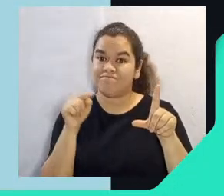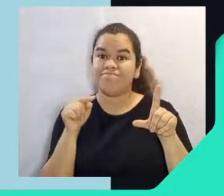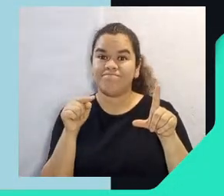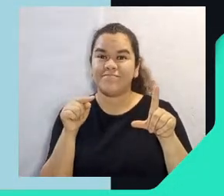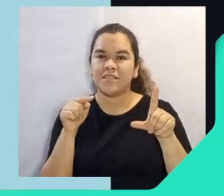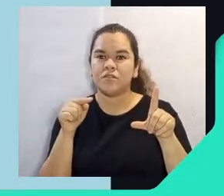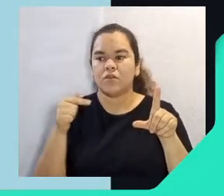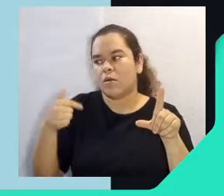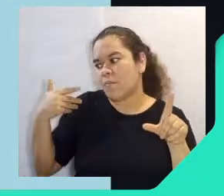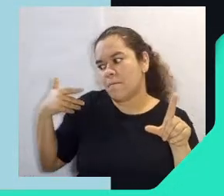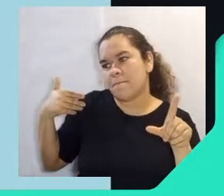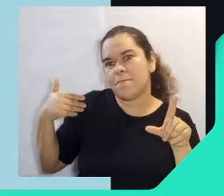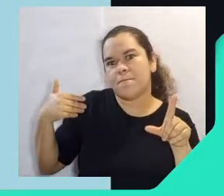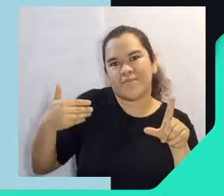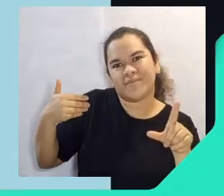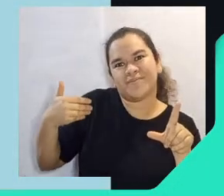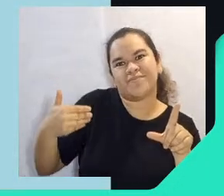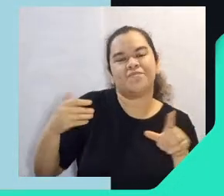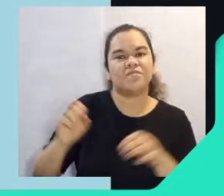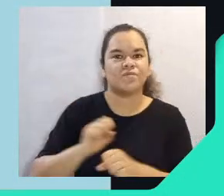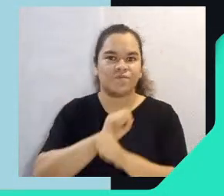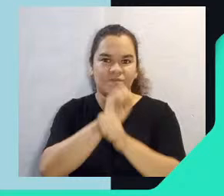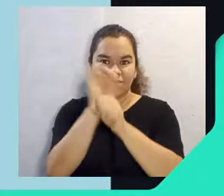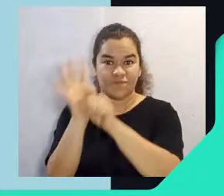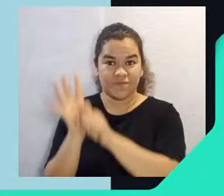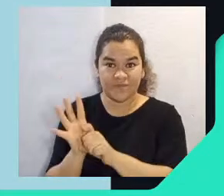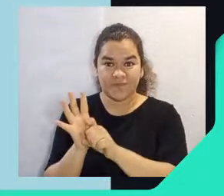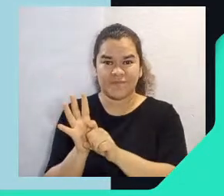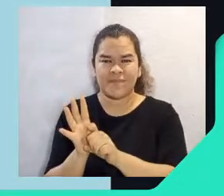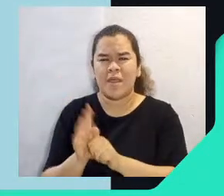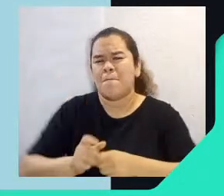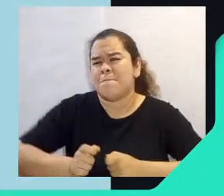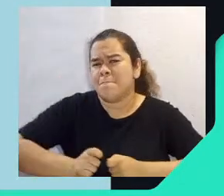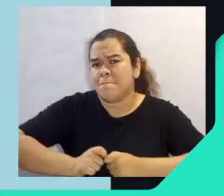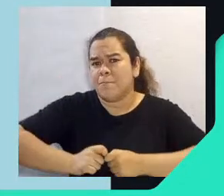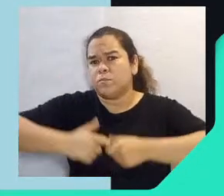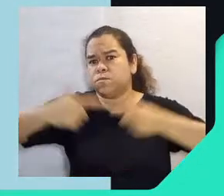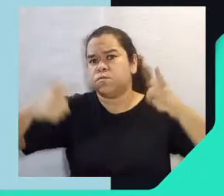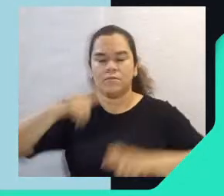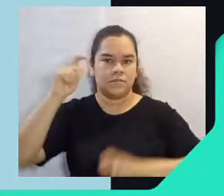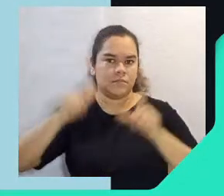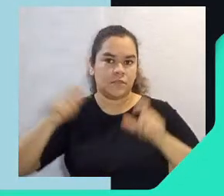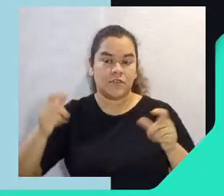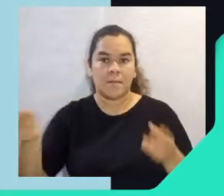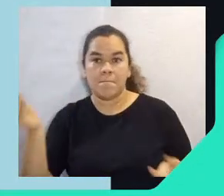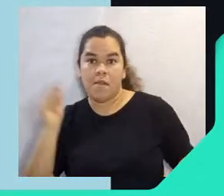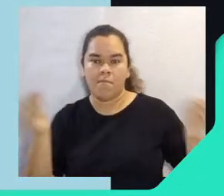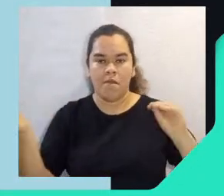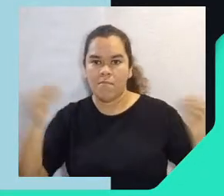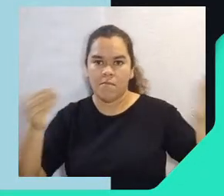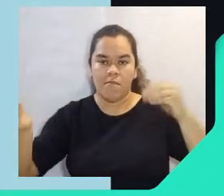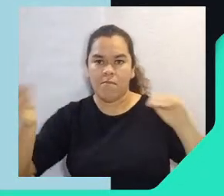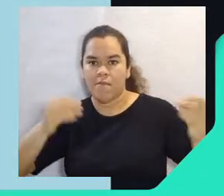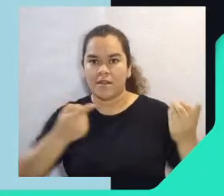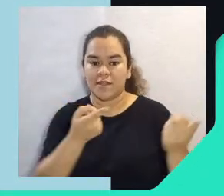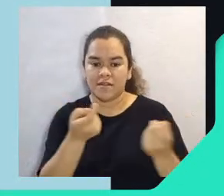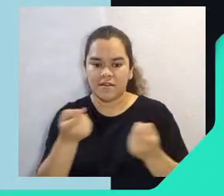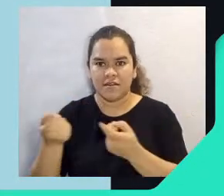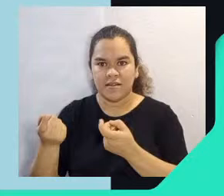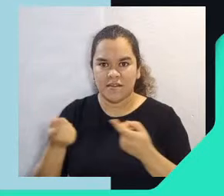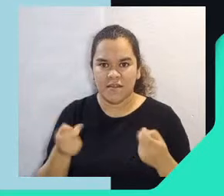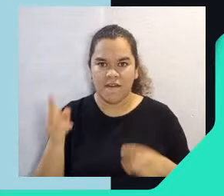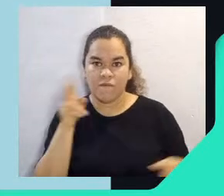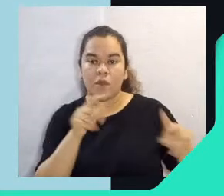potenciado en estos últimos años gracias a los desarrollos de software, a la gente